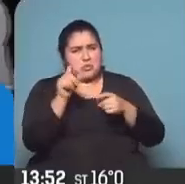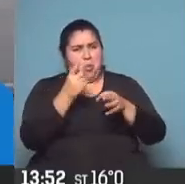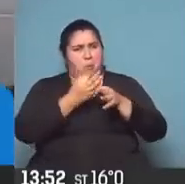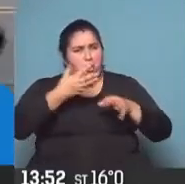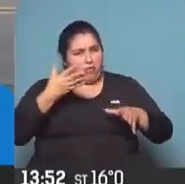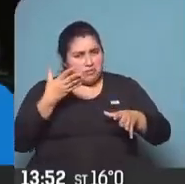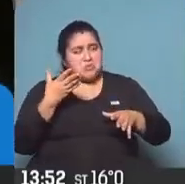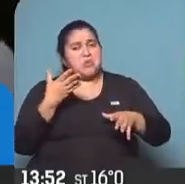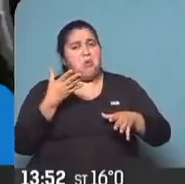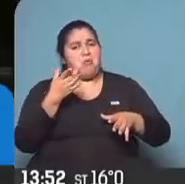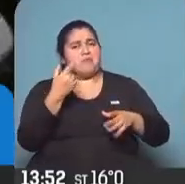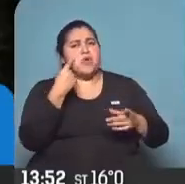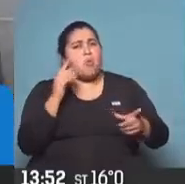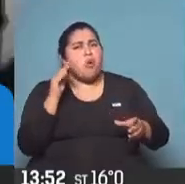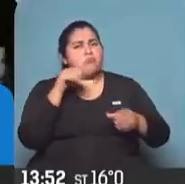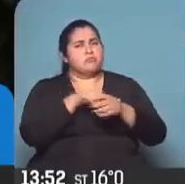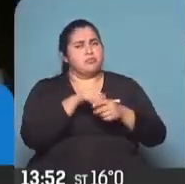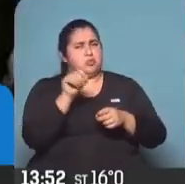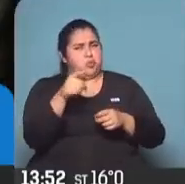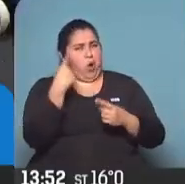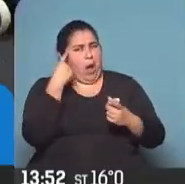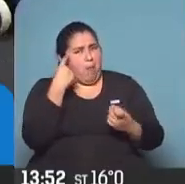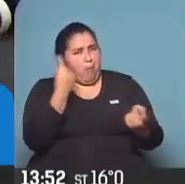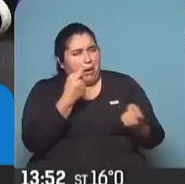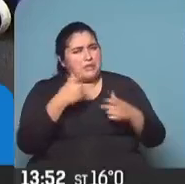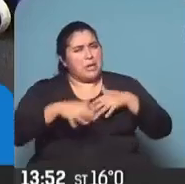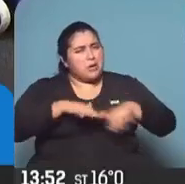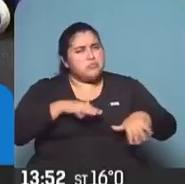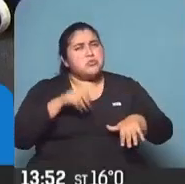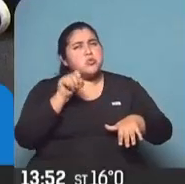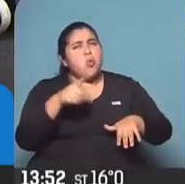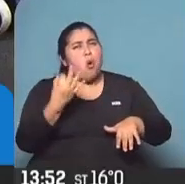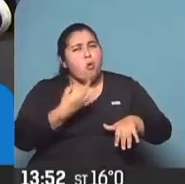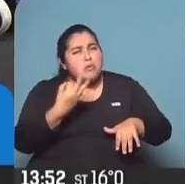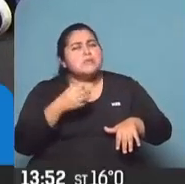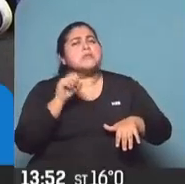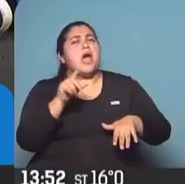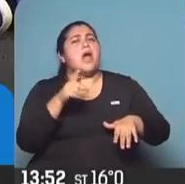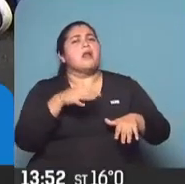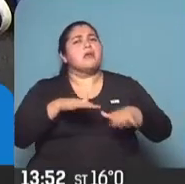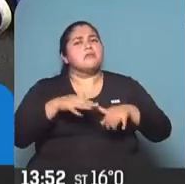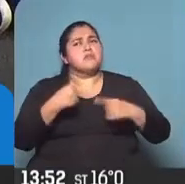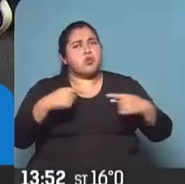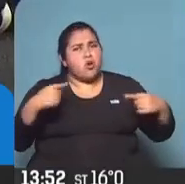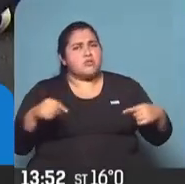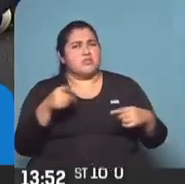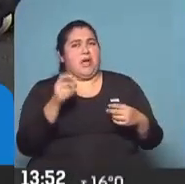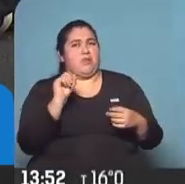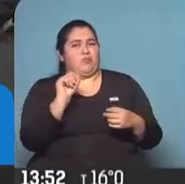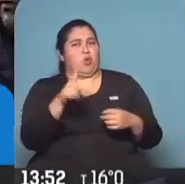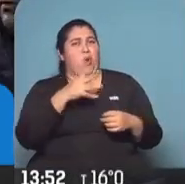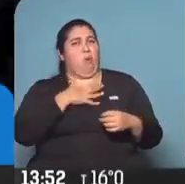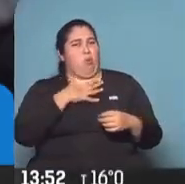ajustados al campo a las labores un poco pasionales y a las tareas básicas propias de los